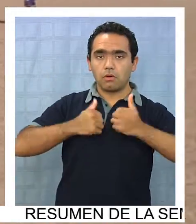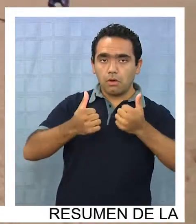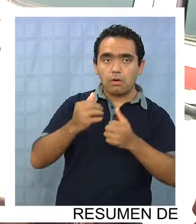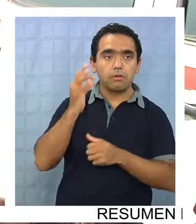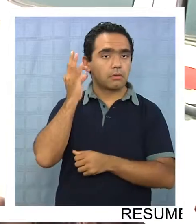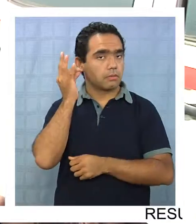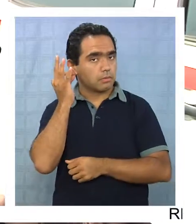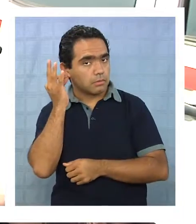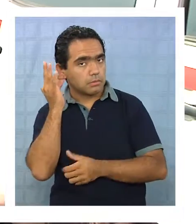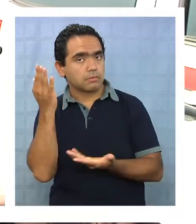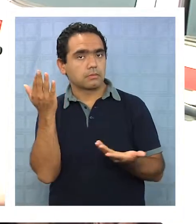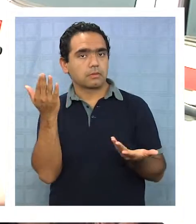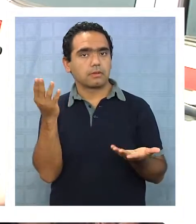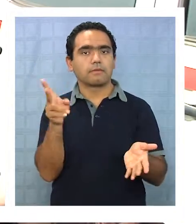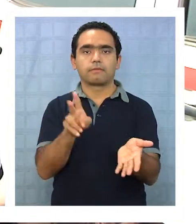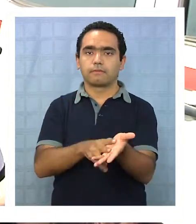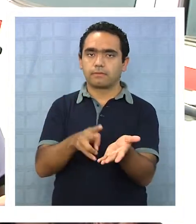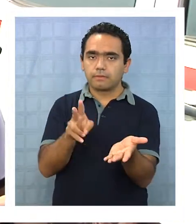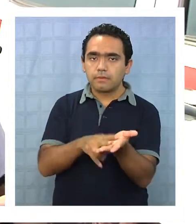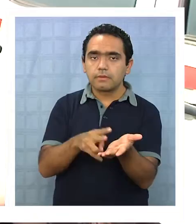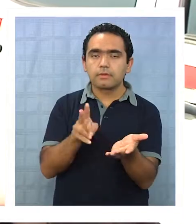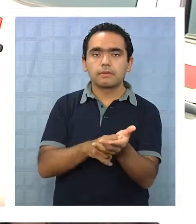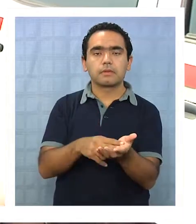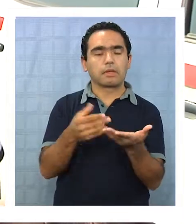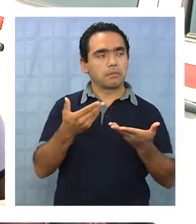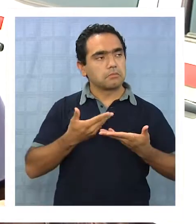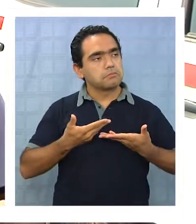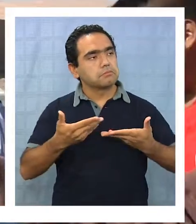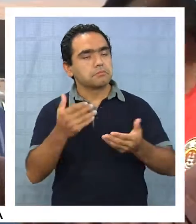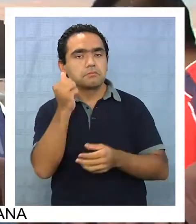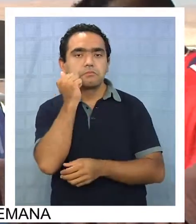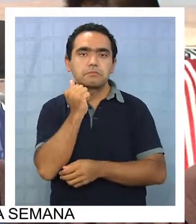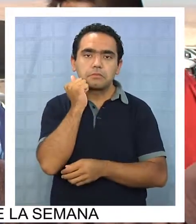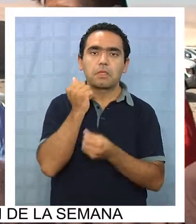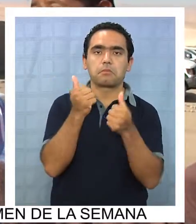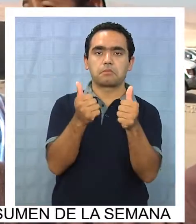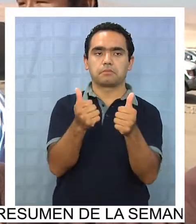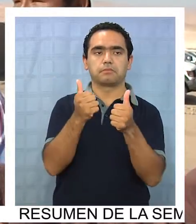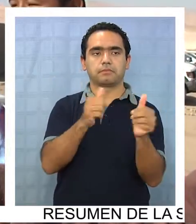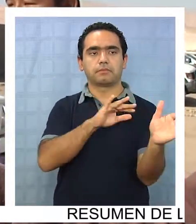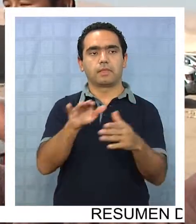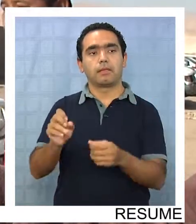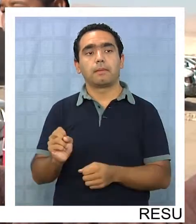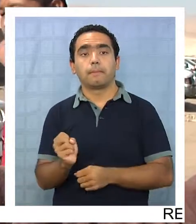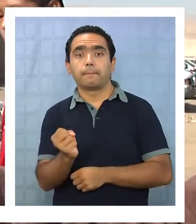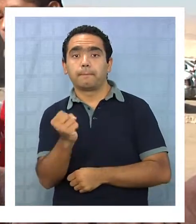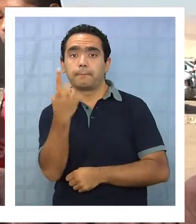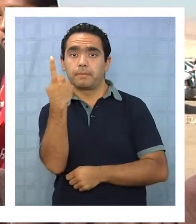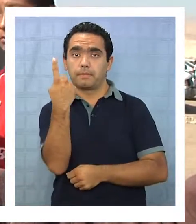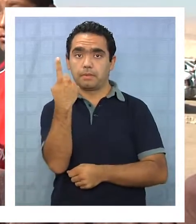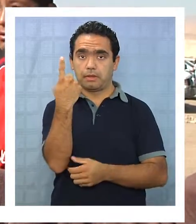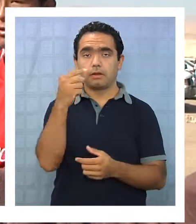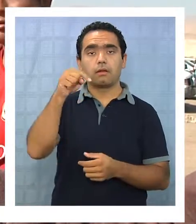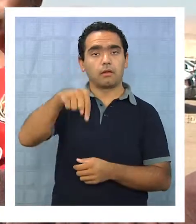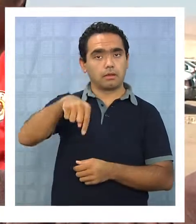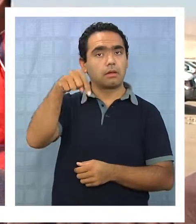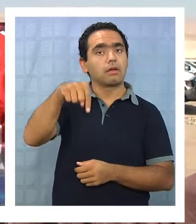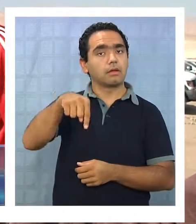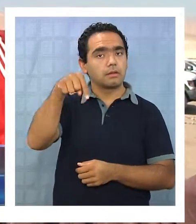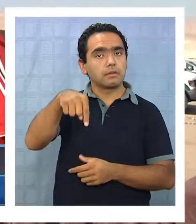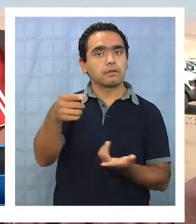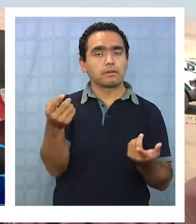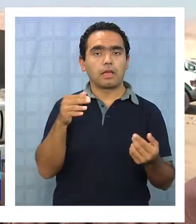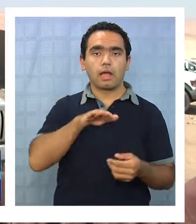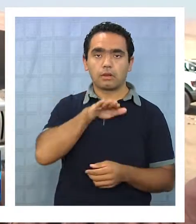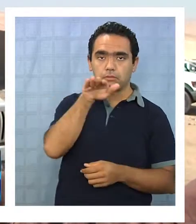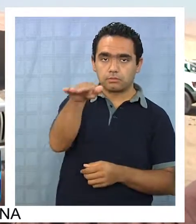y la verdad es que ha sido una acogida bastante satisfactoria. Nuestro primer campeonato se está organizando aquí en Hospicio. Primero que nada,